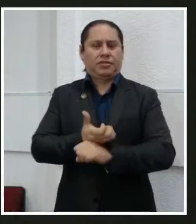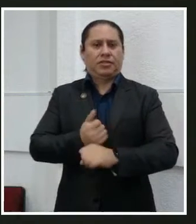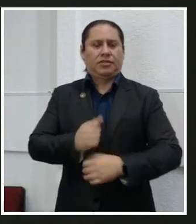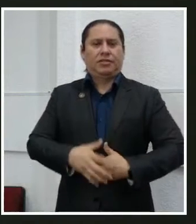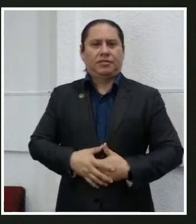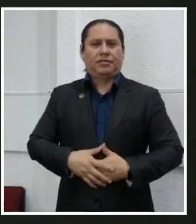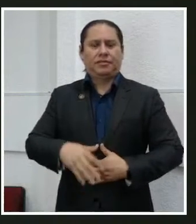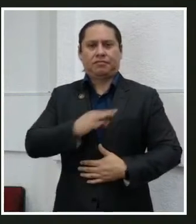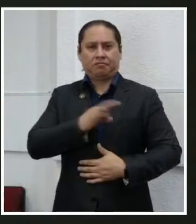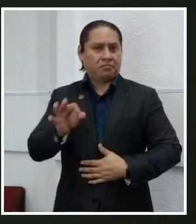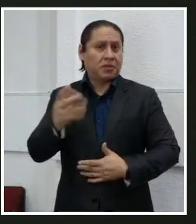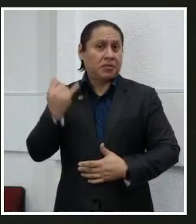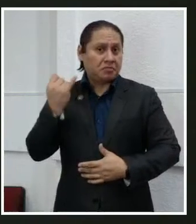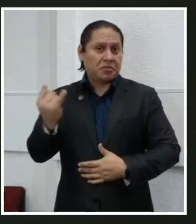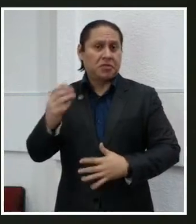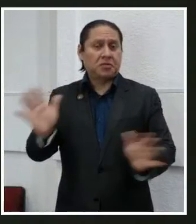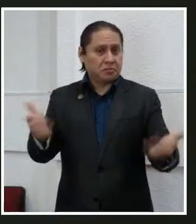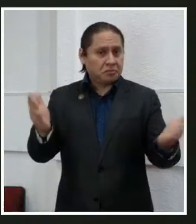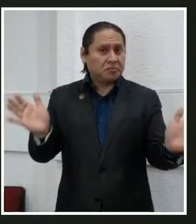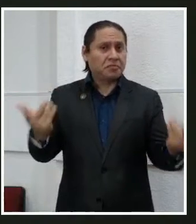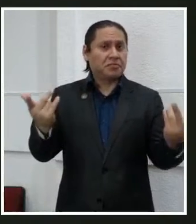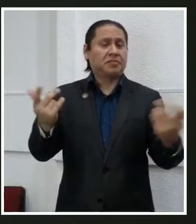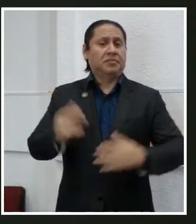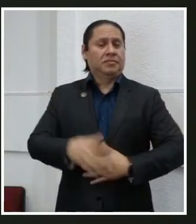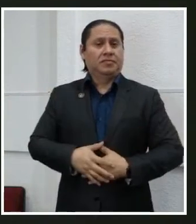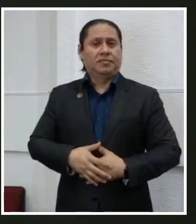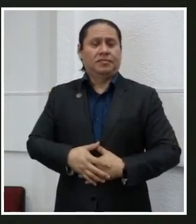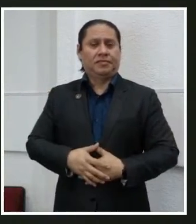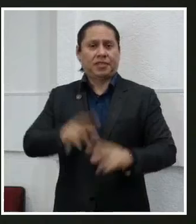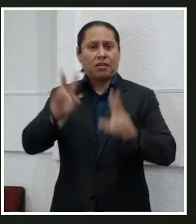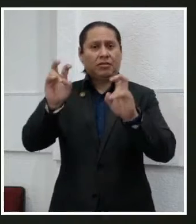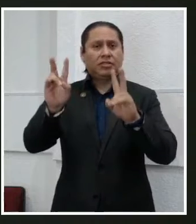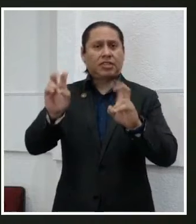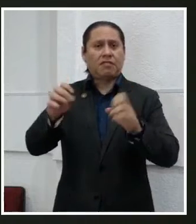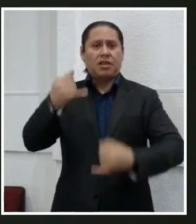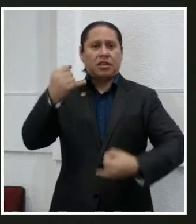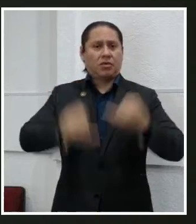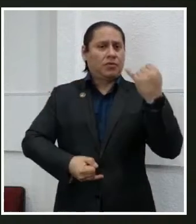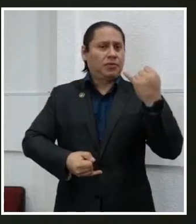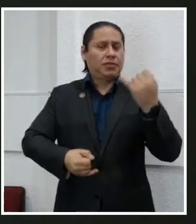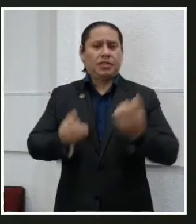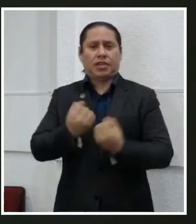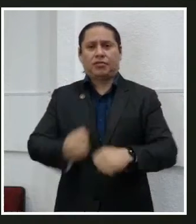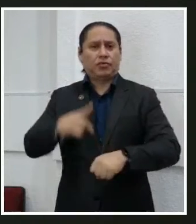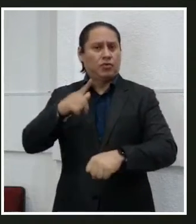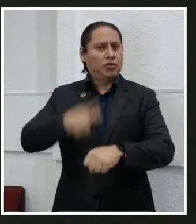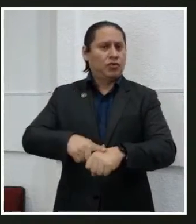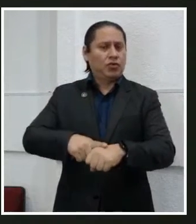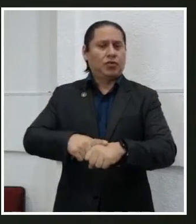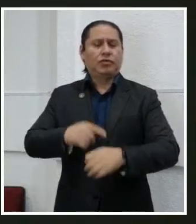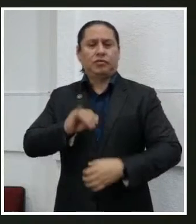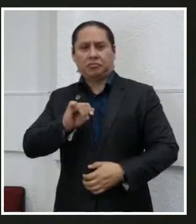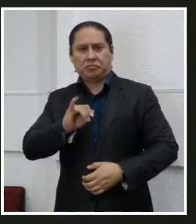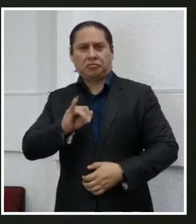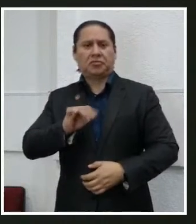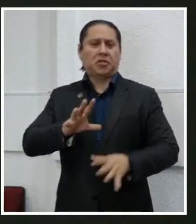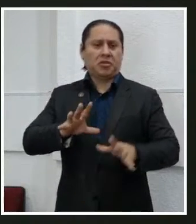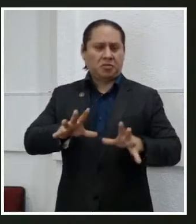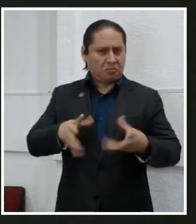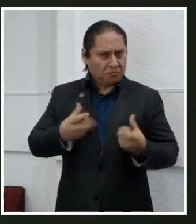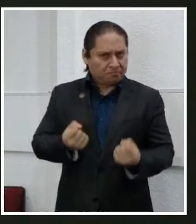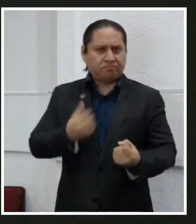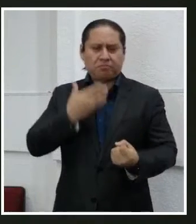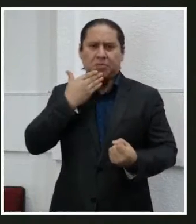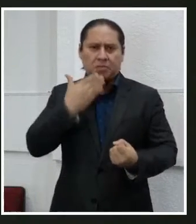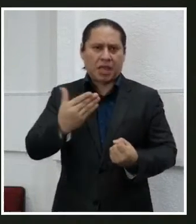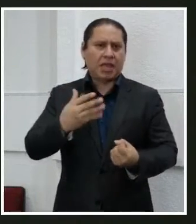Estado se trata de impulsos sin precedentes en materia de justicia social, que nos lleva a la consolidación